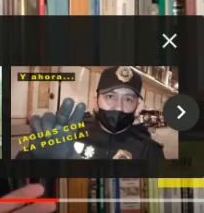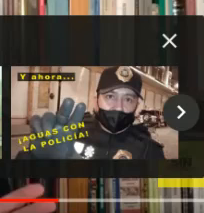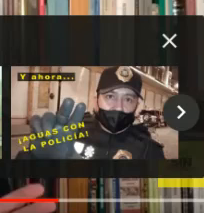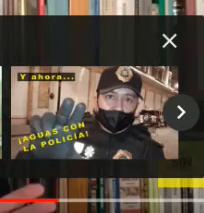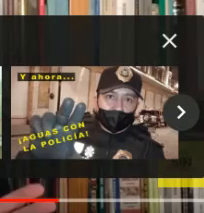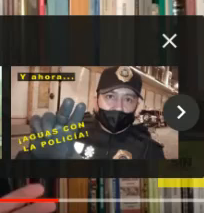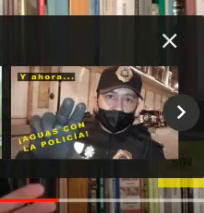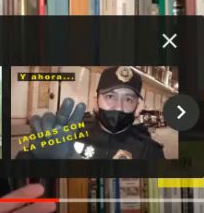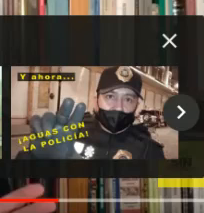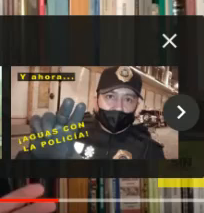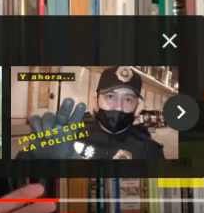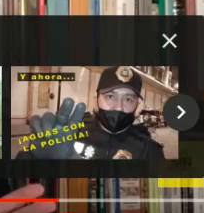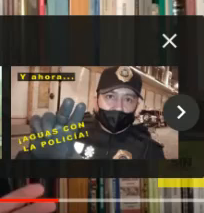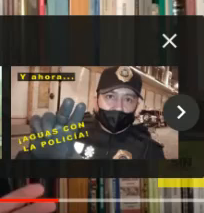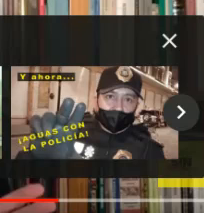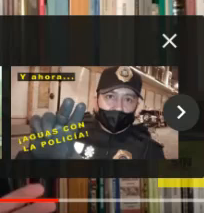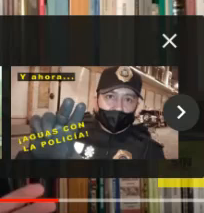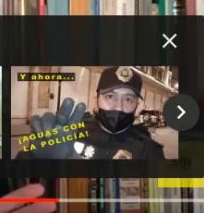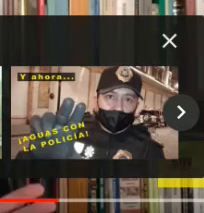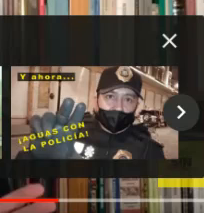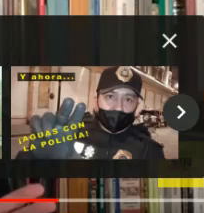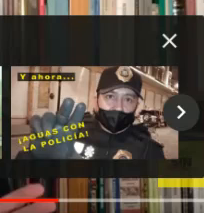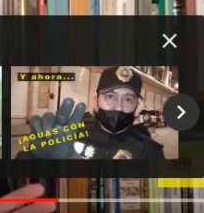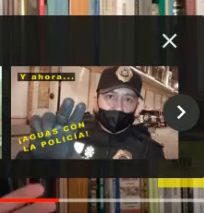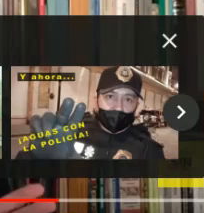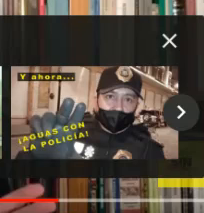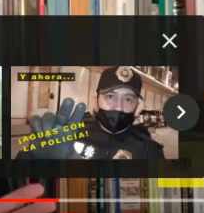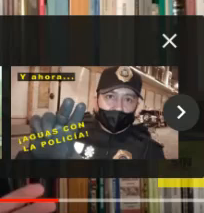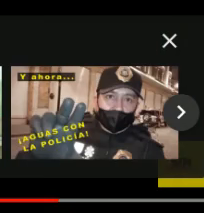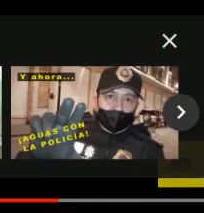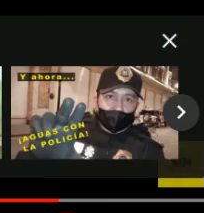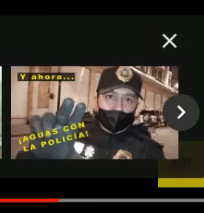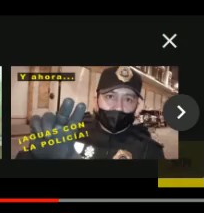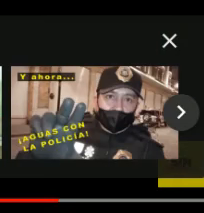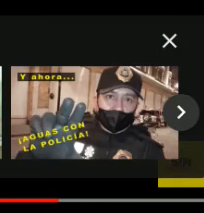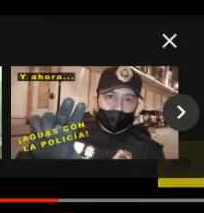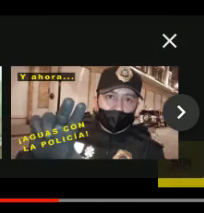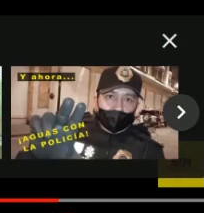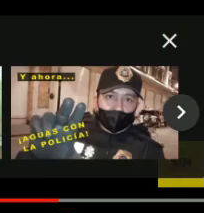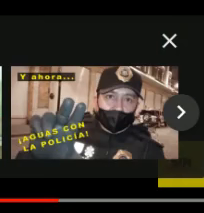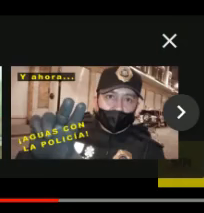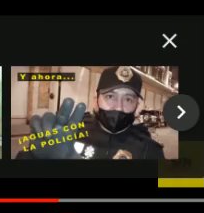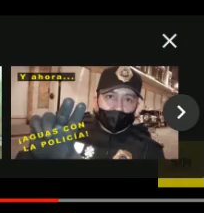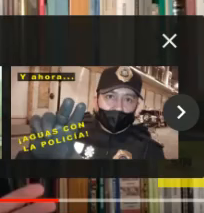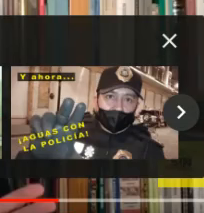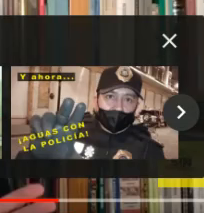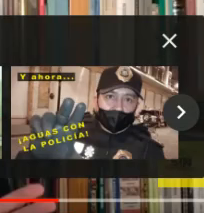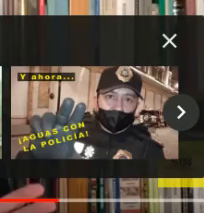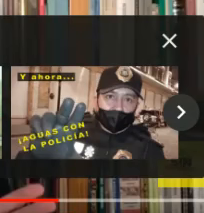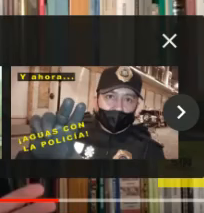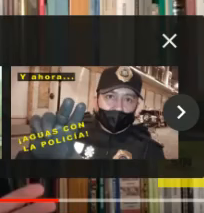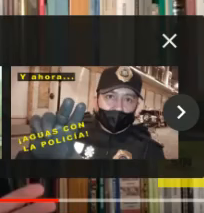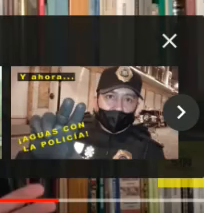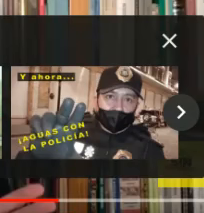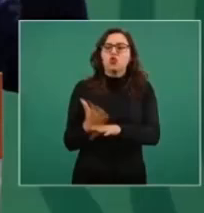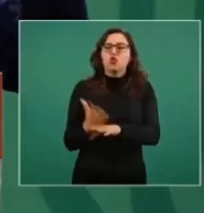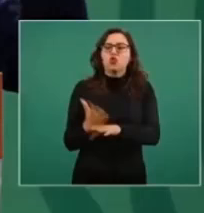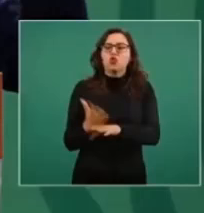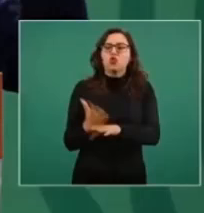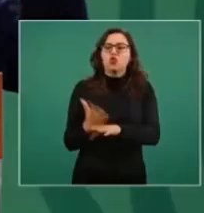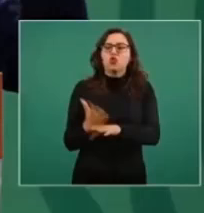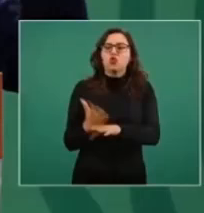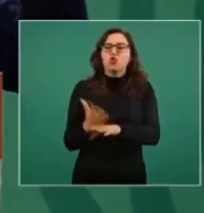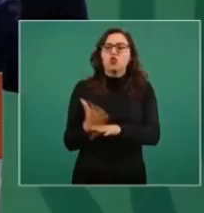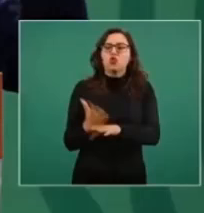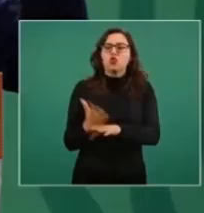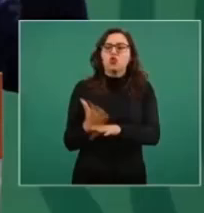estamos jugando, Lorenzo Córdoba? Vamos a quitar este patético ya, porque lo único que estoy viendo son contradicciones tras contradicciones de